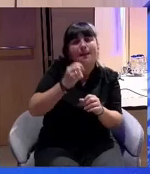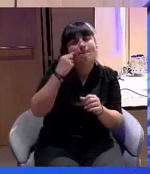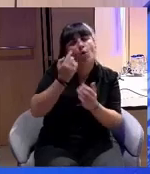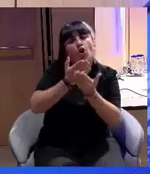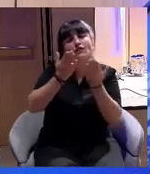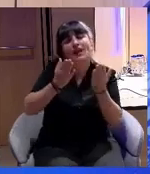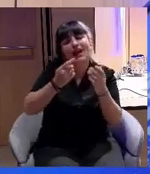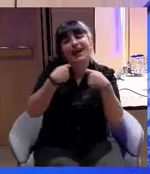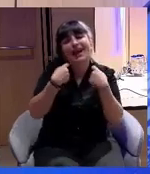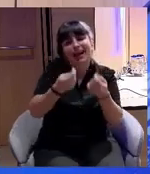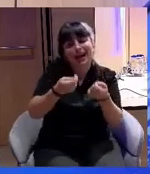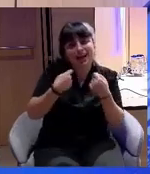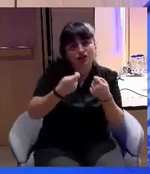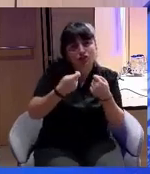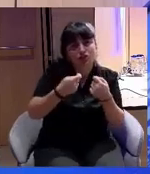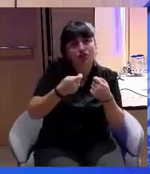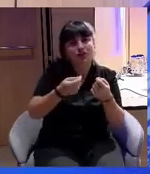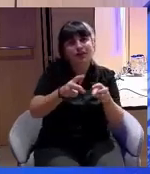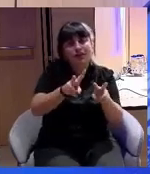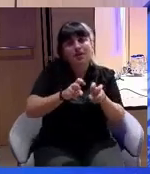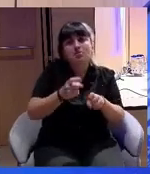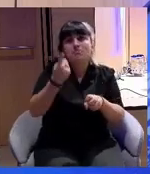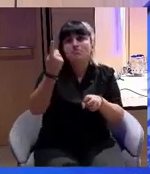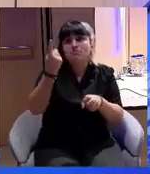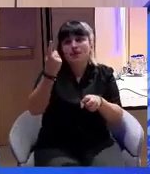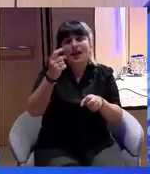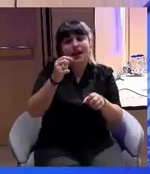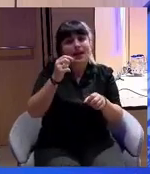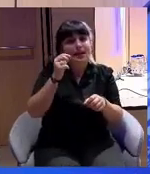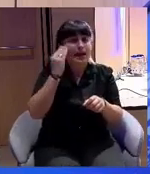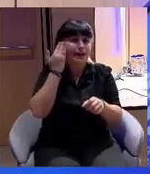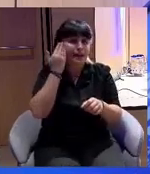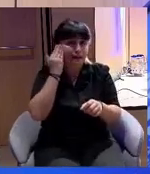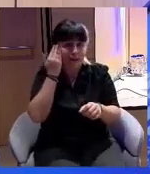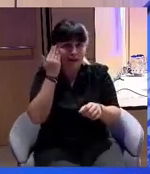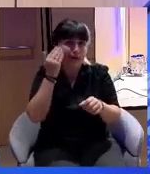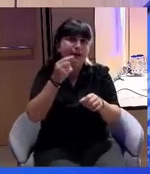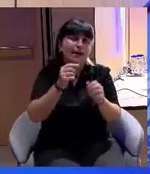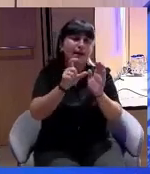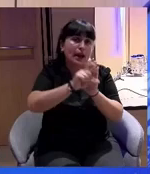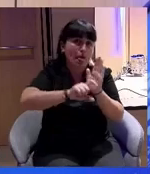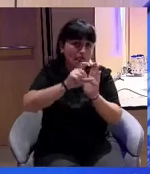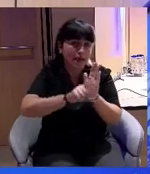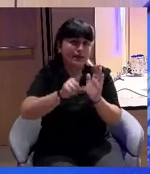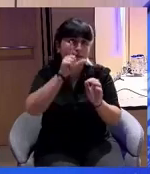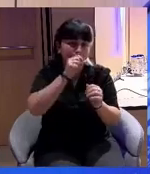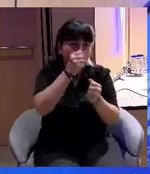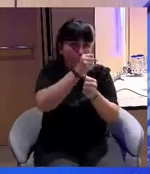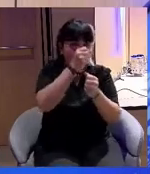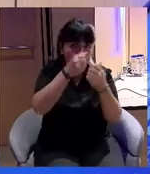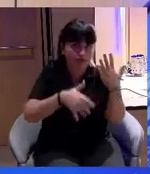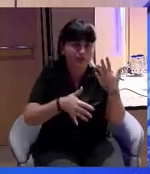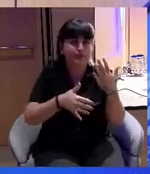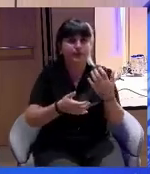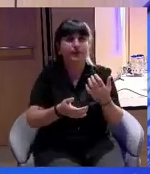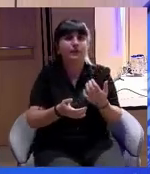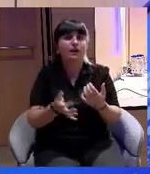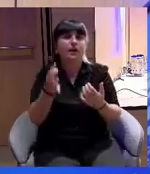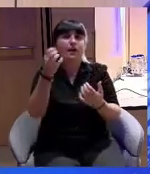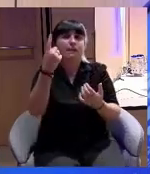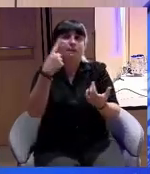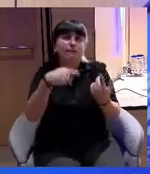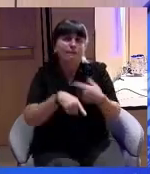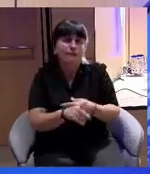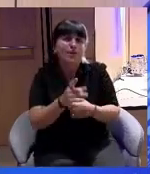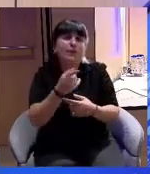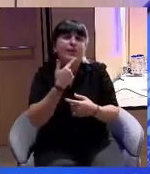pautaje en redes Pero qué pasa cuando en las redes sociales en verdad la publicación es orgánica qué pasa en tiktok cuando no haces anuncio qué